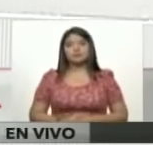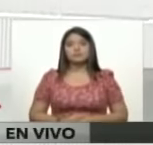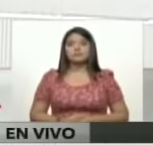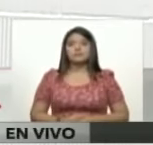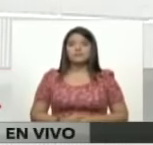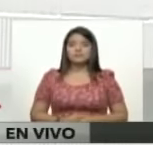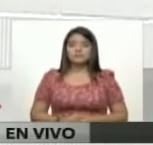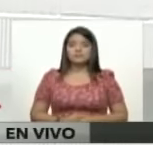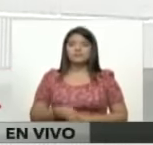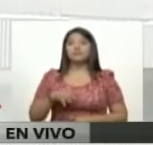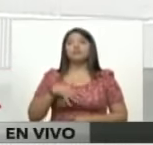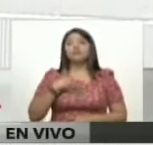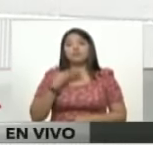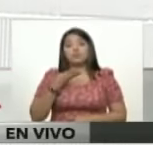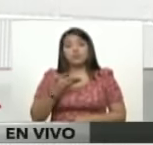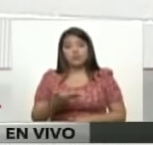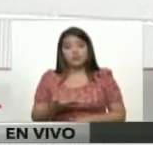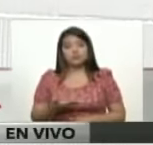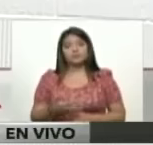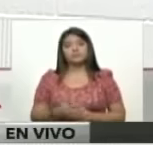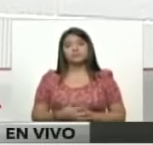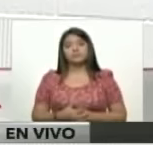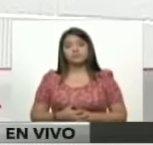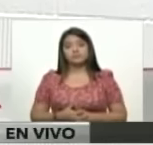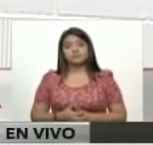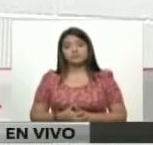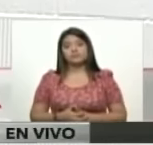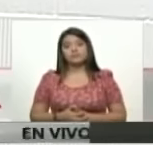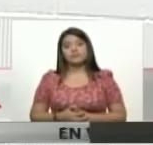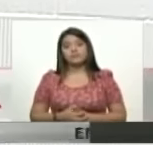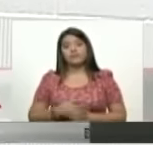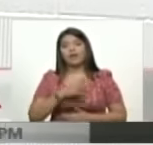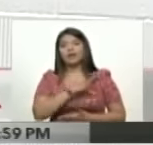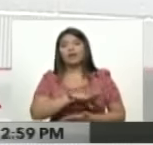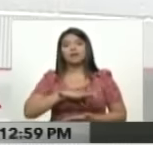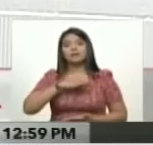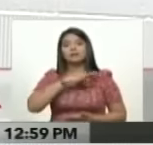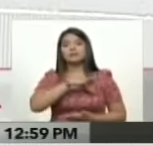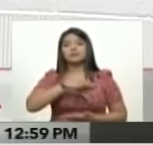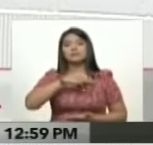que se instale pueda imbuirse del espíritu de la